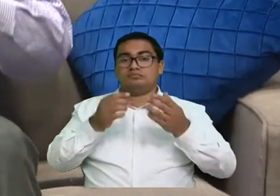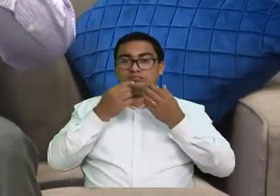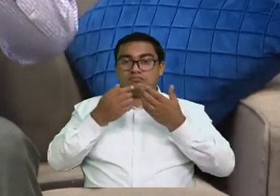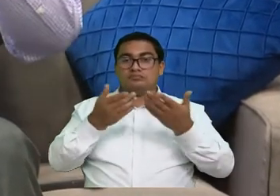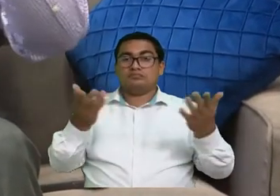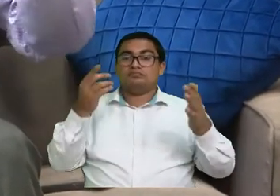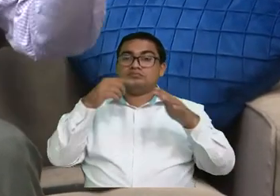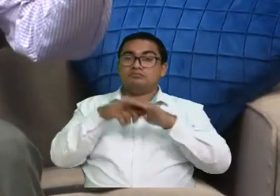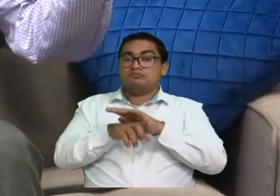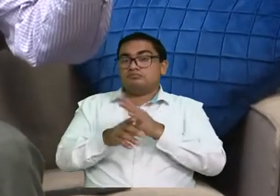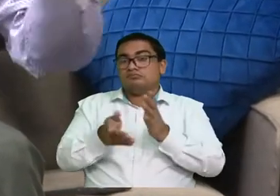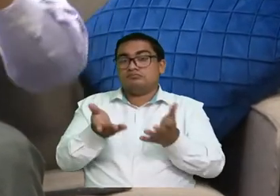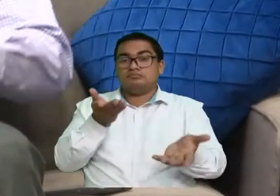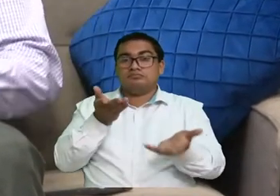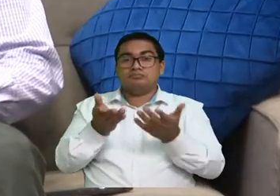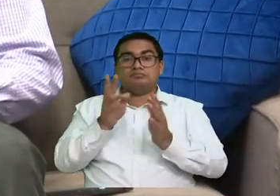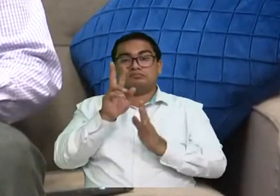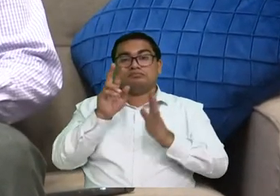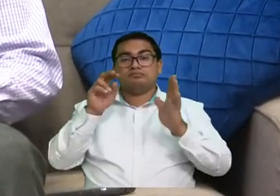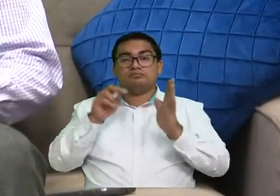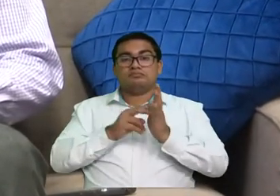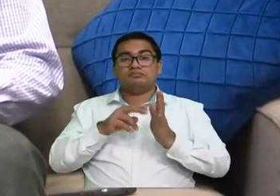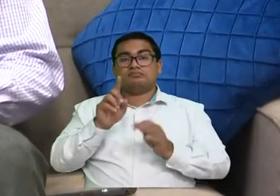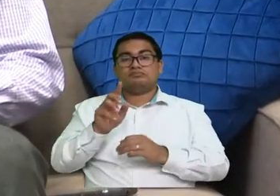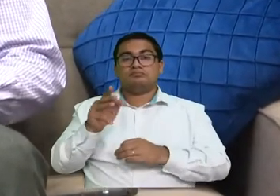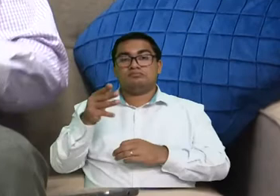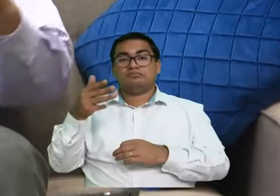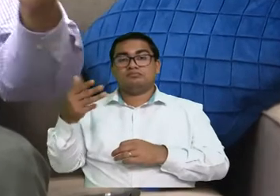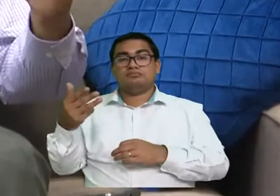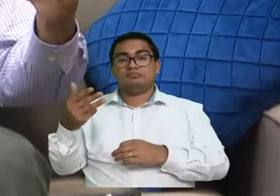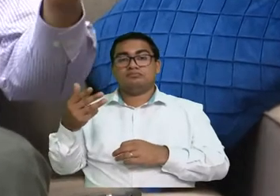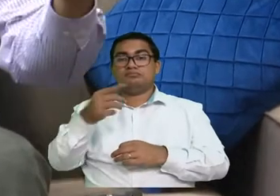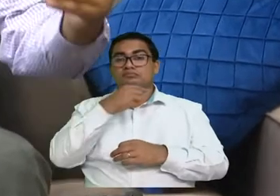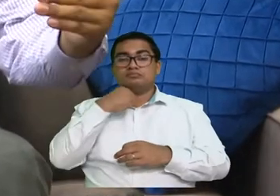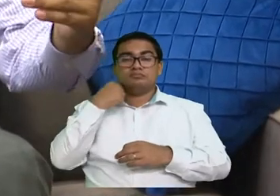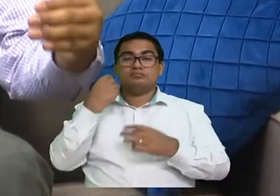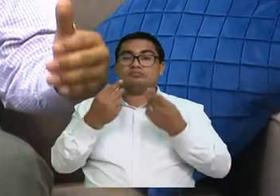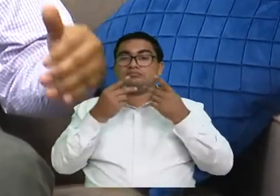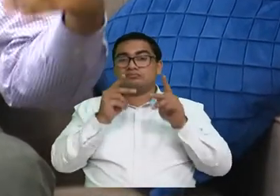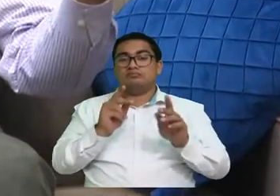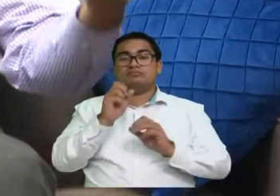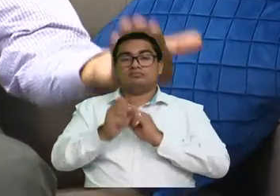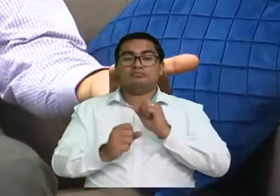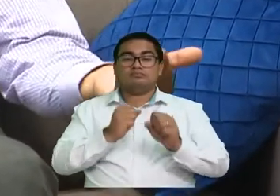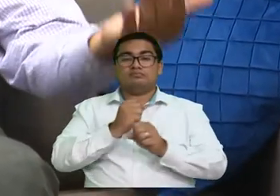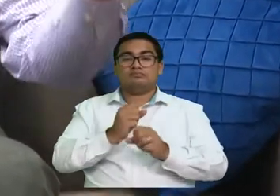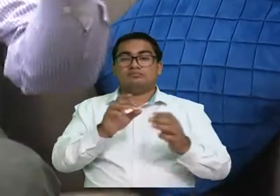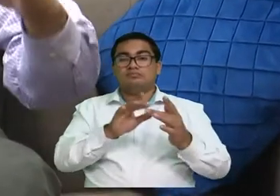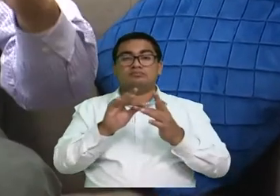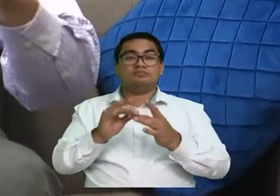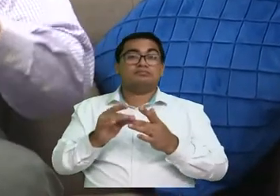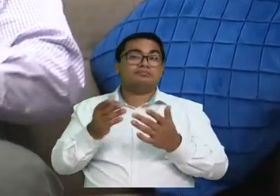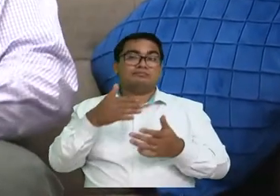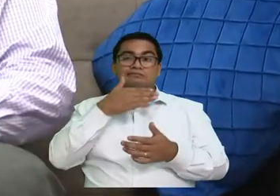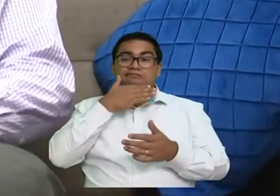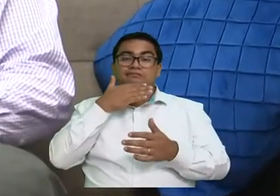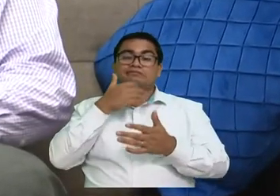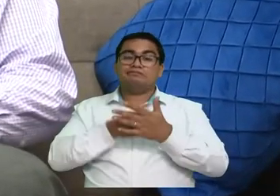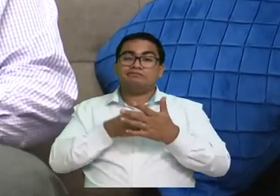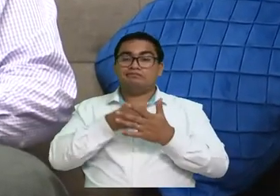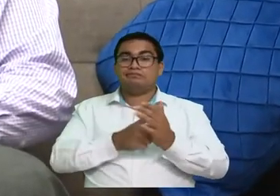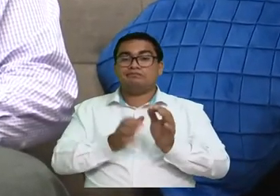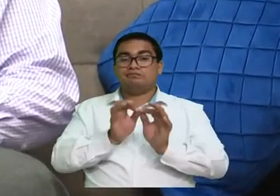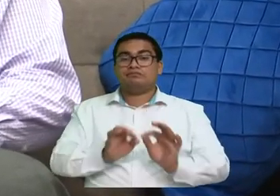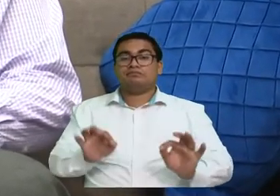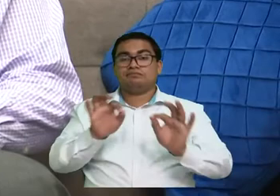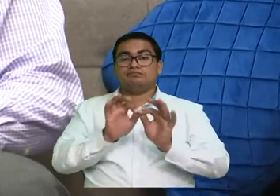que parecieran en el 2019 una realidad, pero que en un año especial alcanzarlas implica un esfuerzo bastante